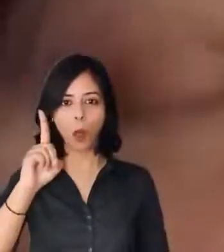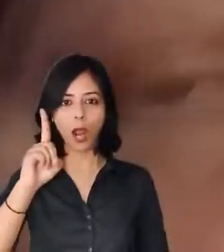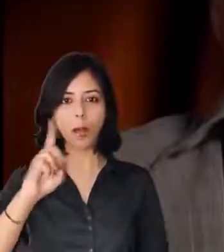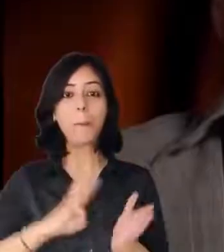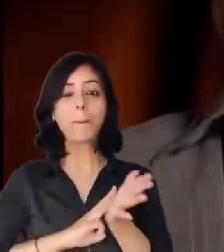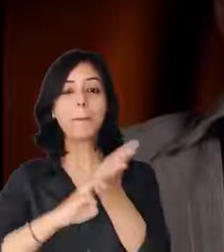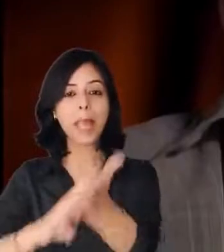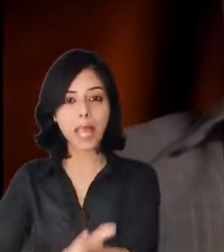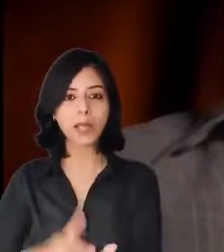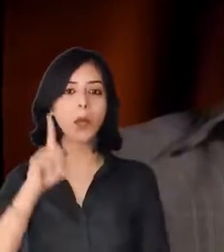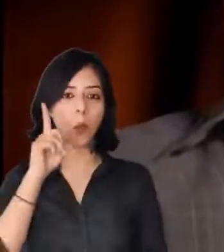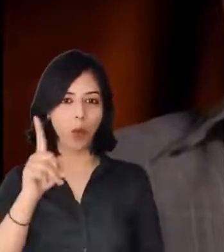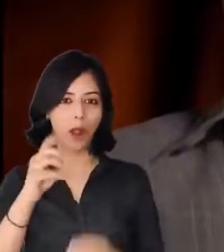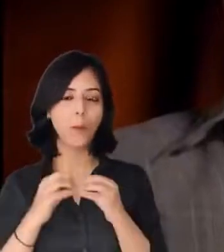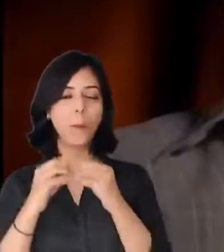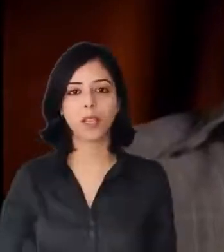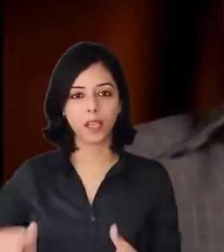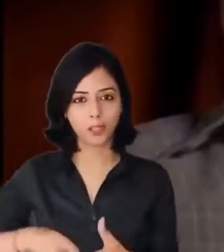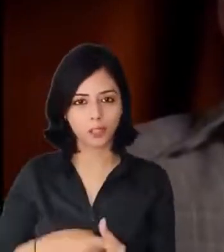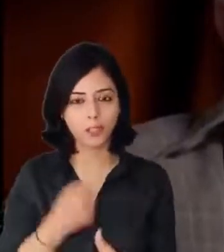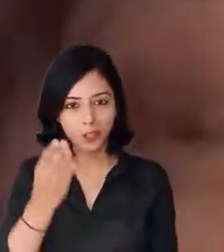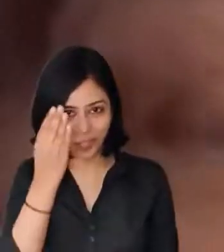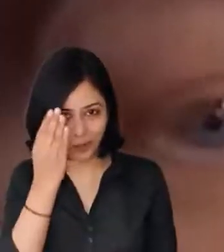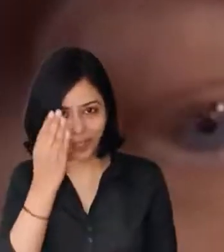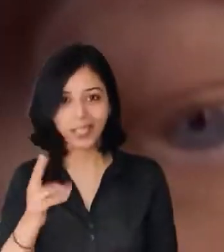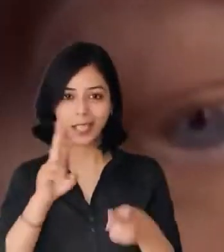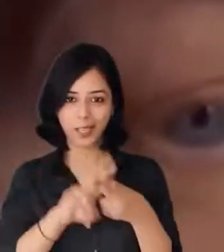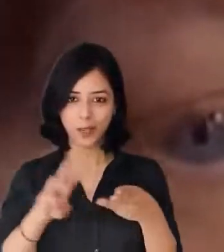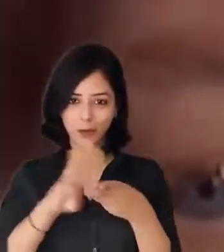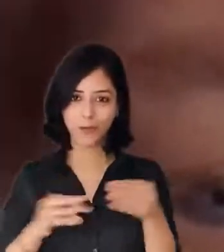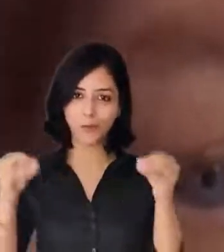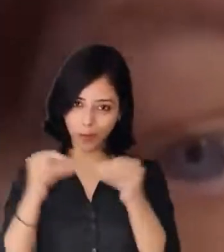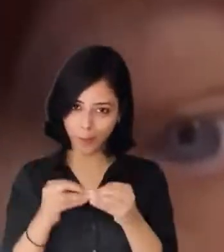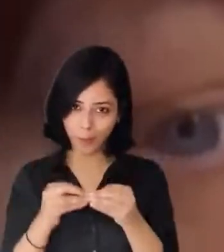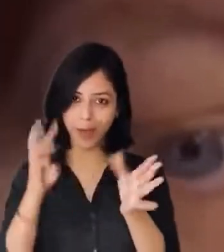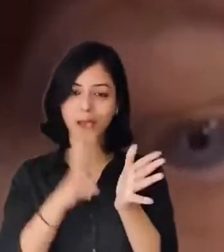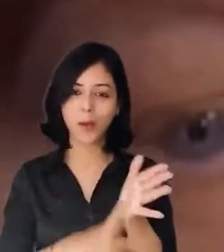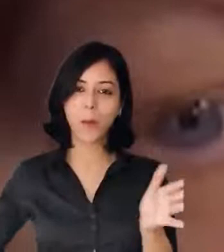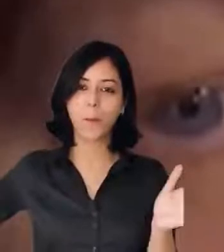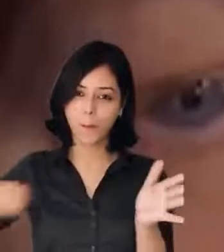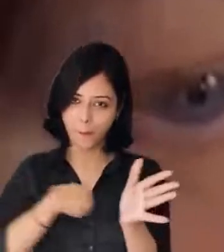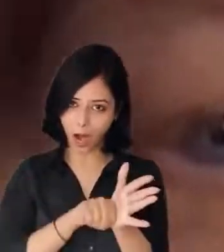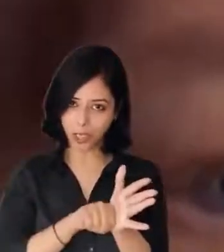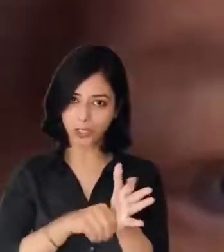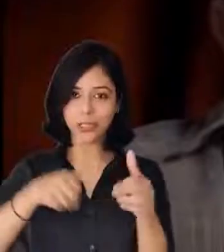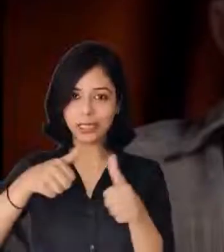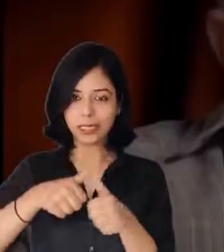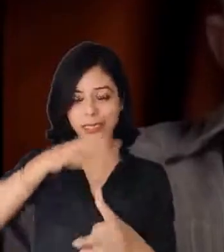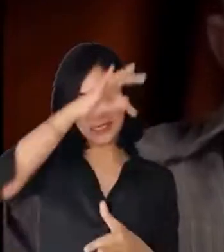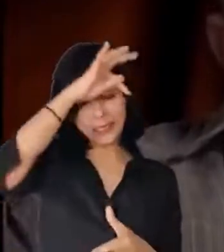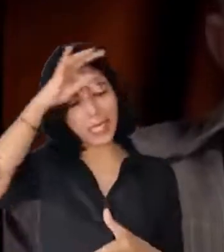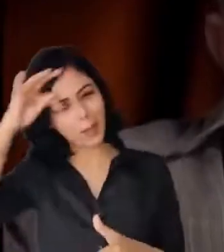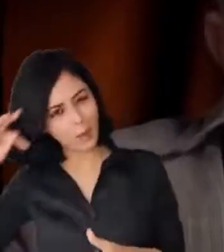Uno de los momentos más difíciles por los que tuve que pasar en mi vida